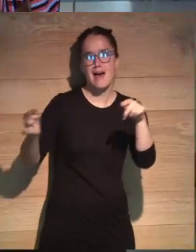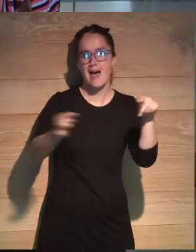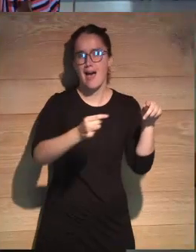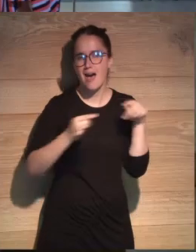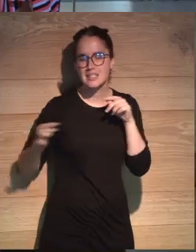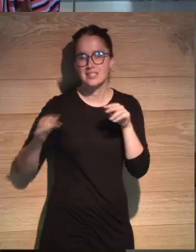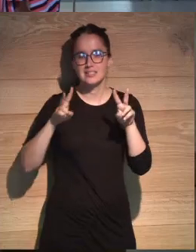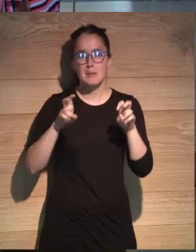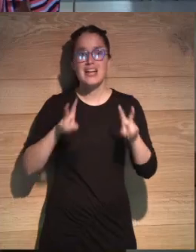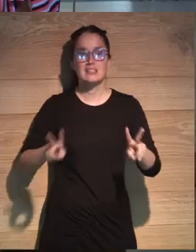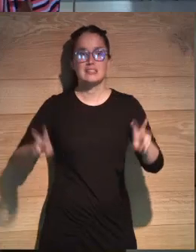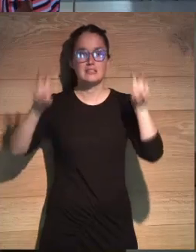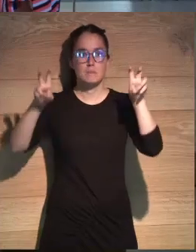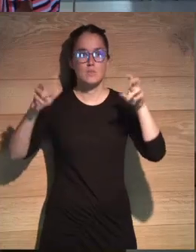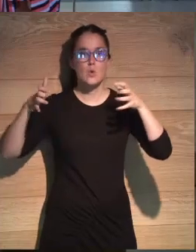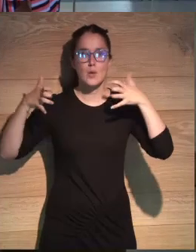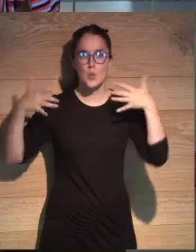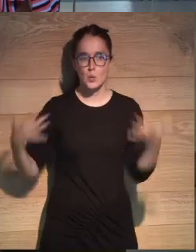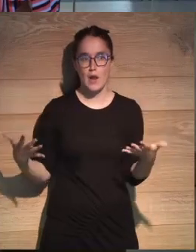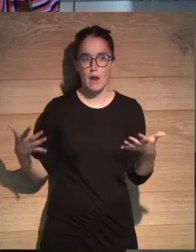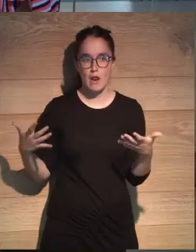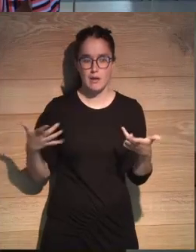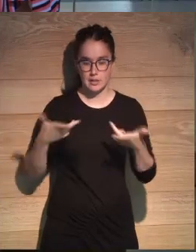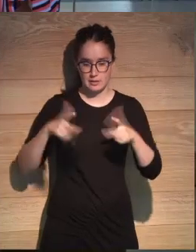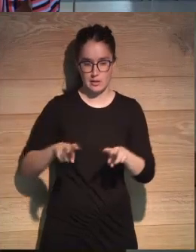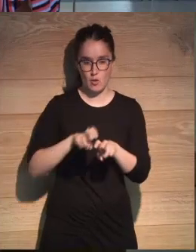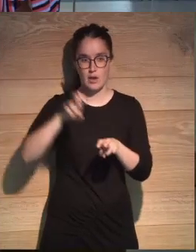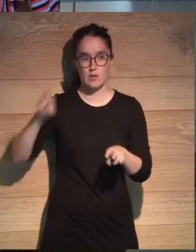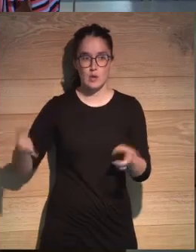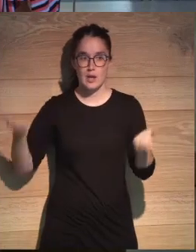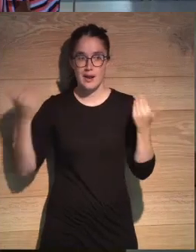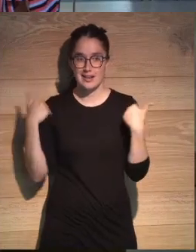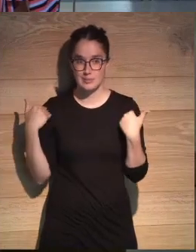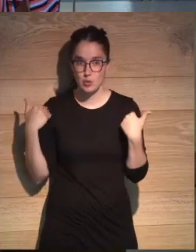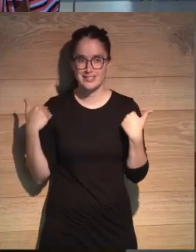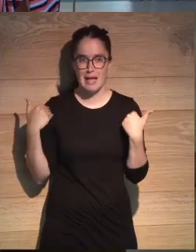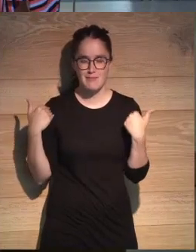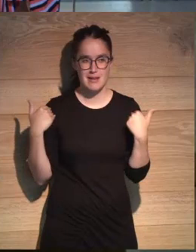torno a los titulares. Tienes sentado a tu lado al responsable